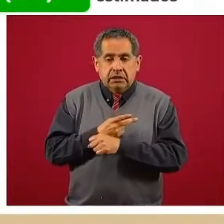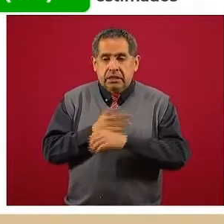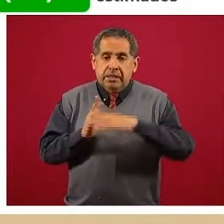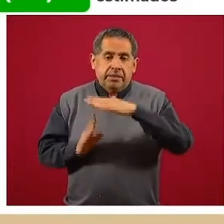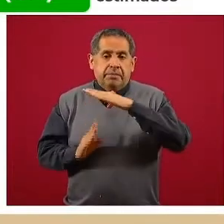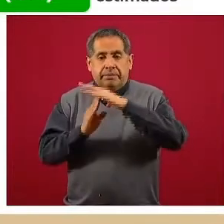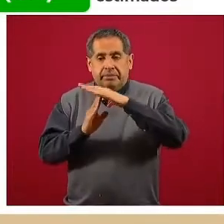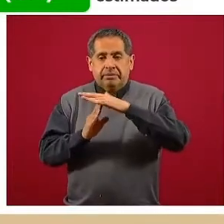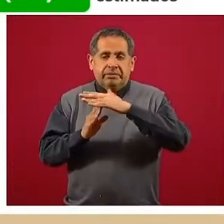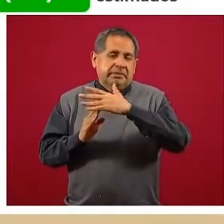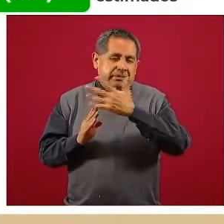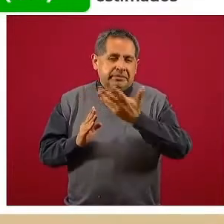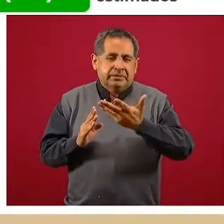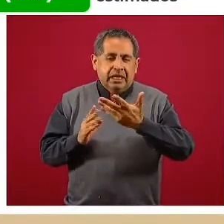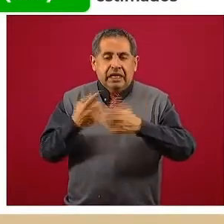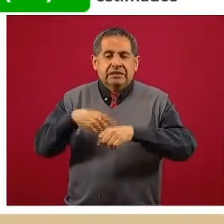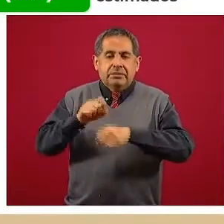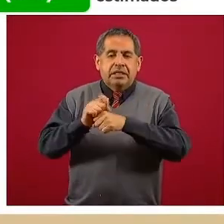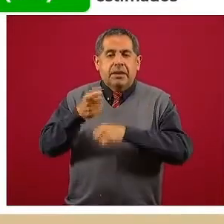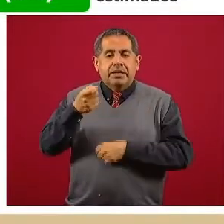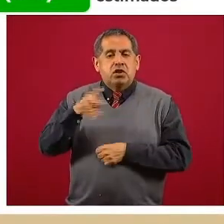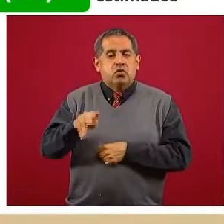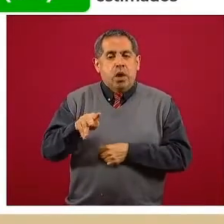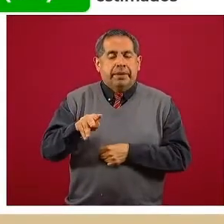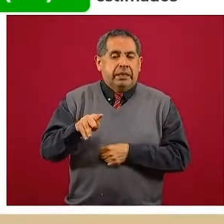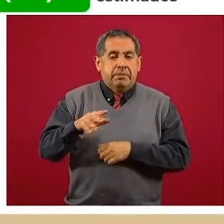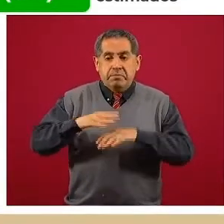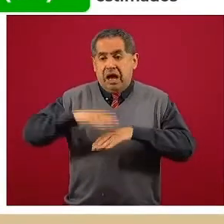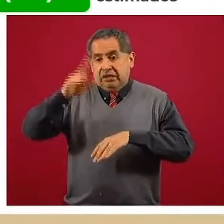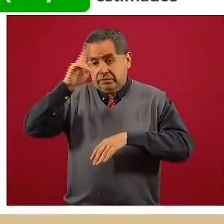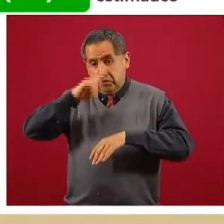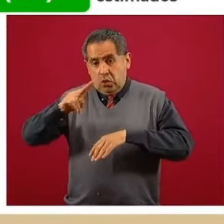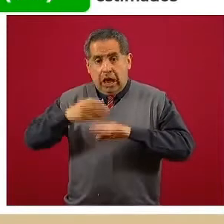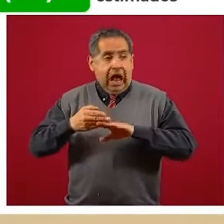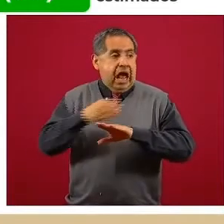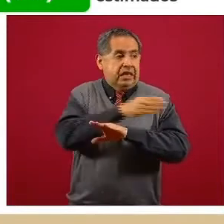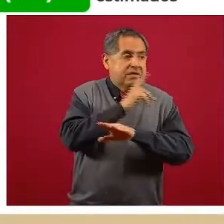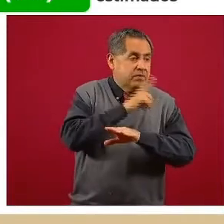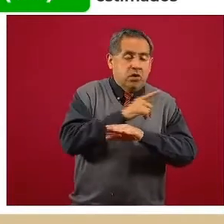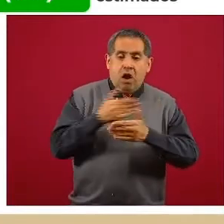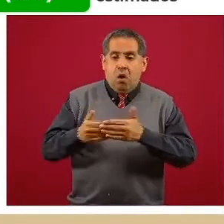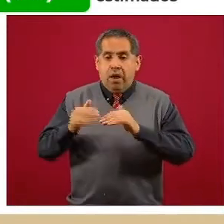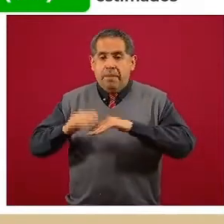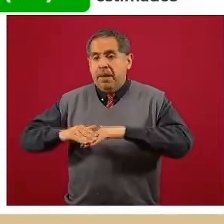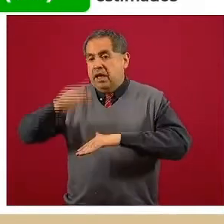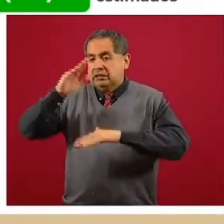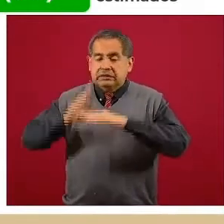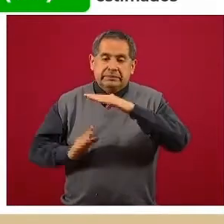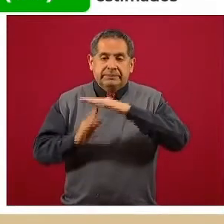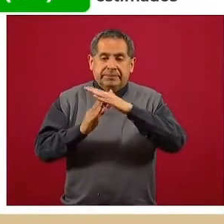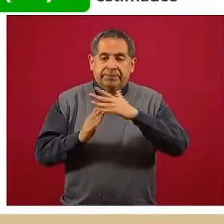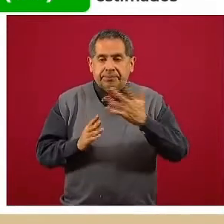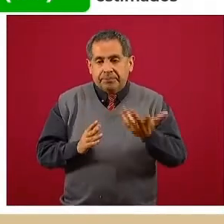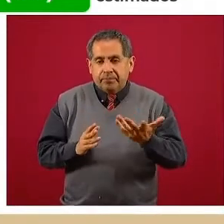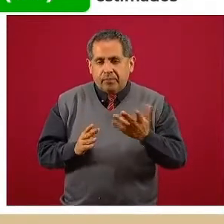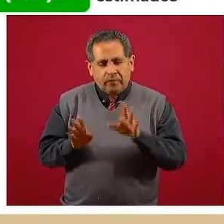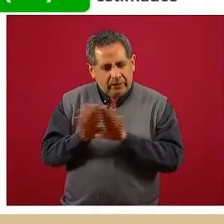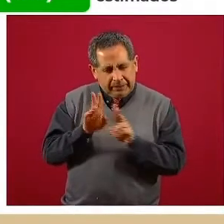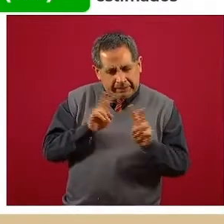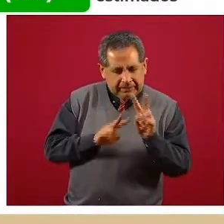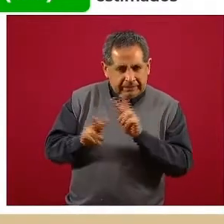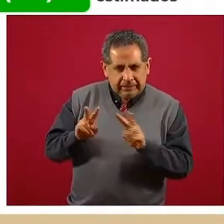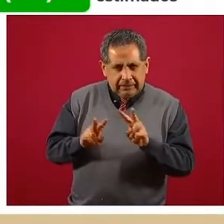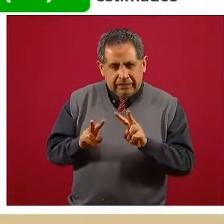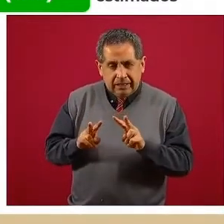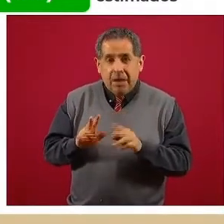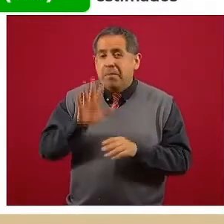pico en la semana 29 que inclusive es superior al que veíamos en la semana 20. Esto podría interpretarse como